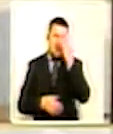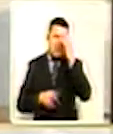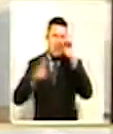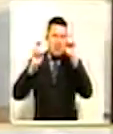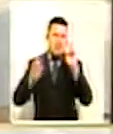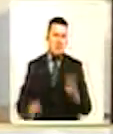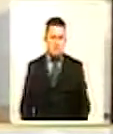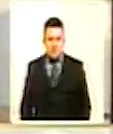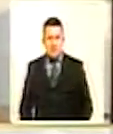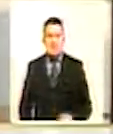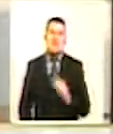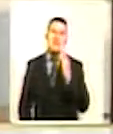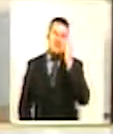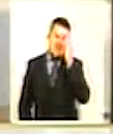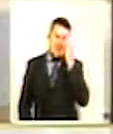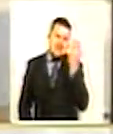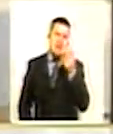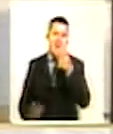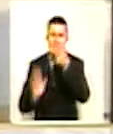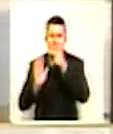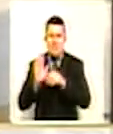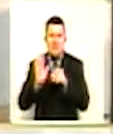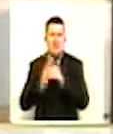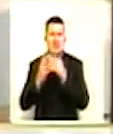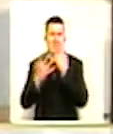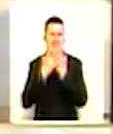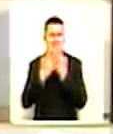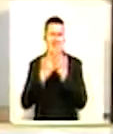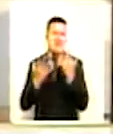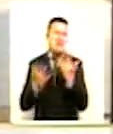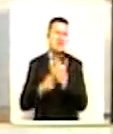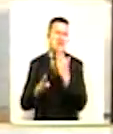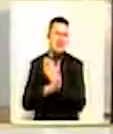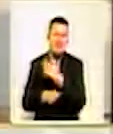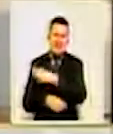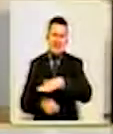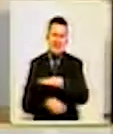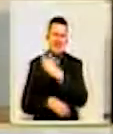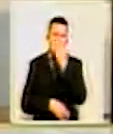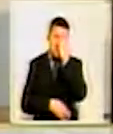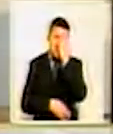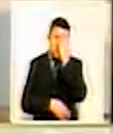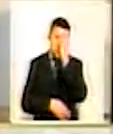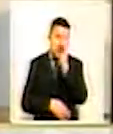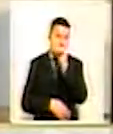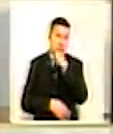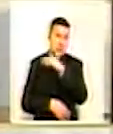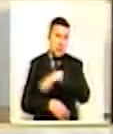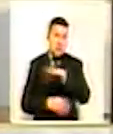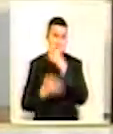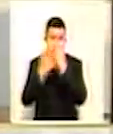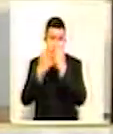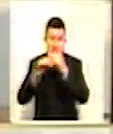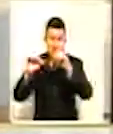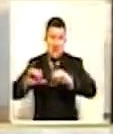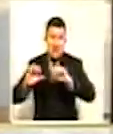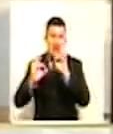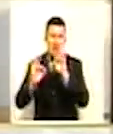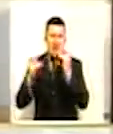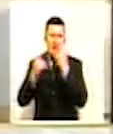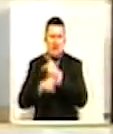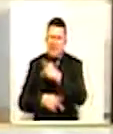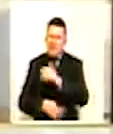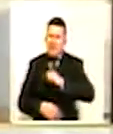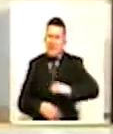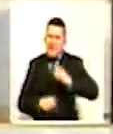maldito que es la reforma penitenciaria y carcelaria. Todos sabemos los infiernos que son nuestras cárceles y las